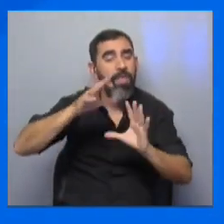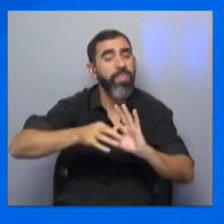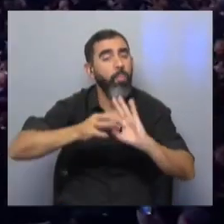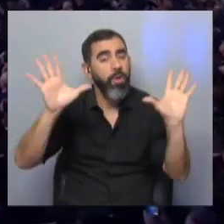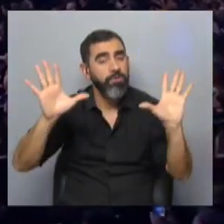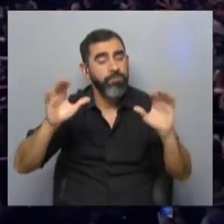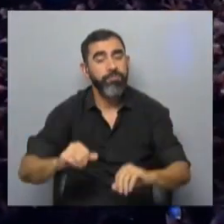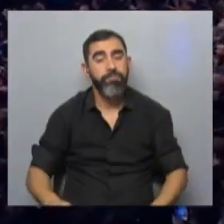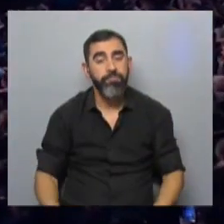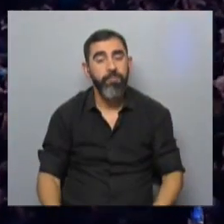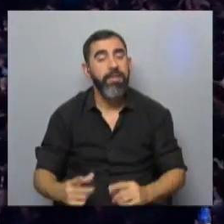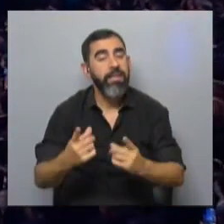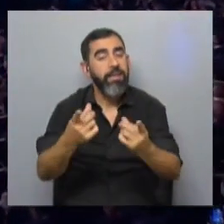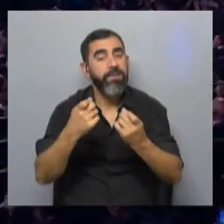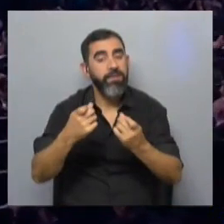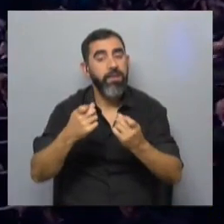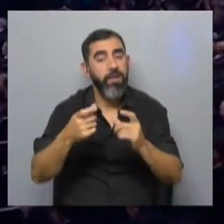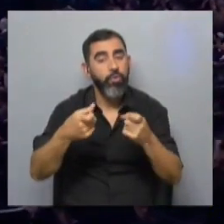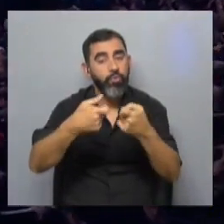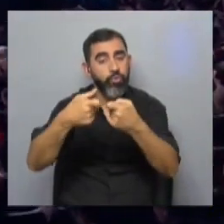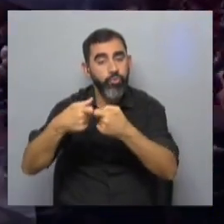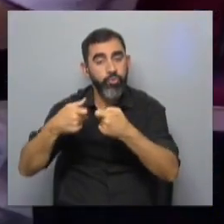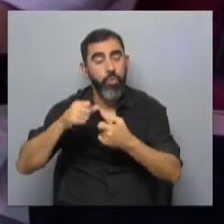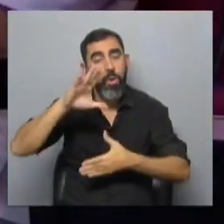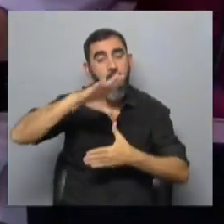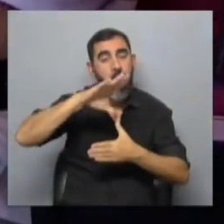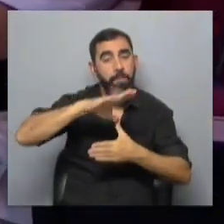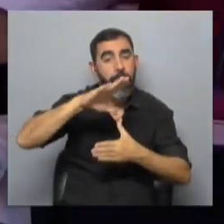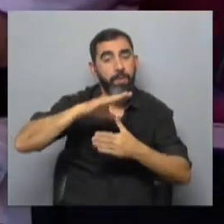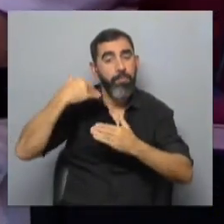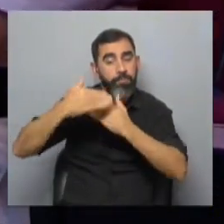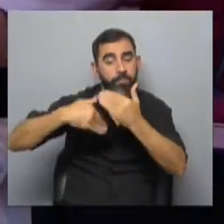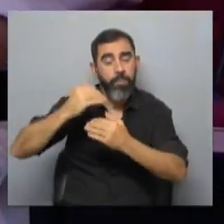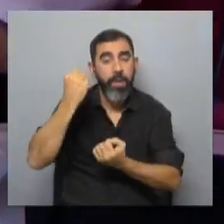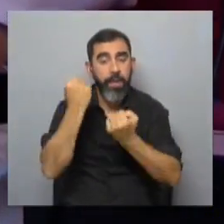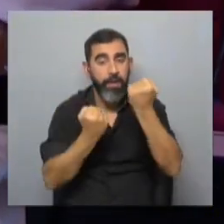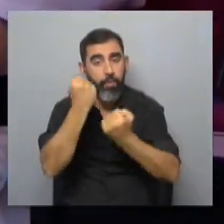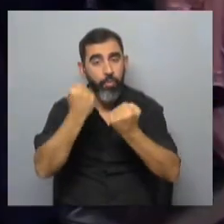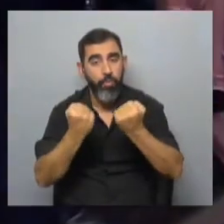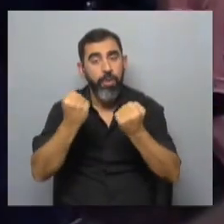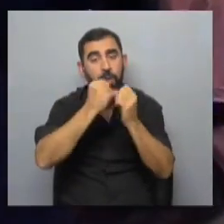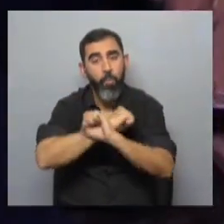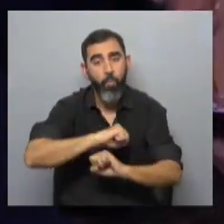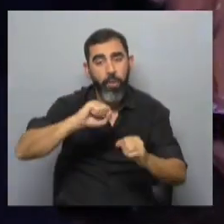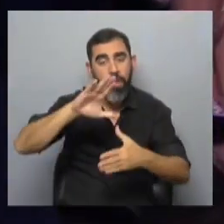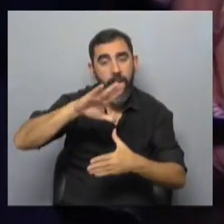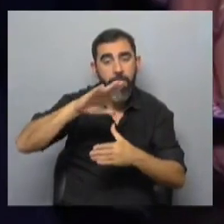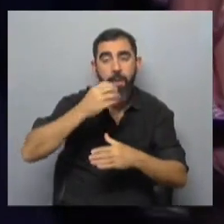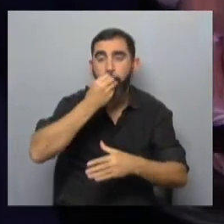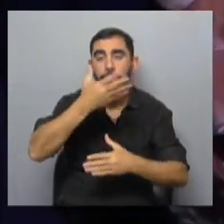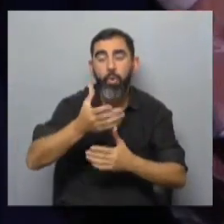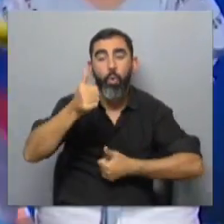democrático. Señaló que es necesario formar una alianza de las Américas para la prosperidad económica que le permita a la región afianzar